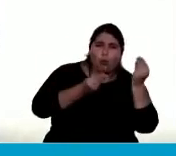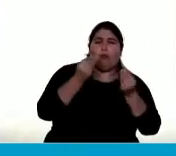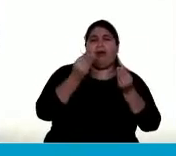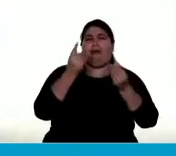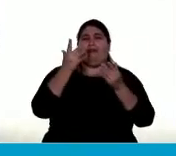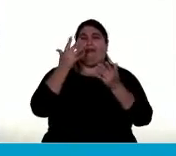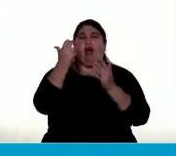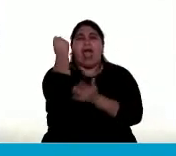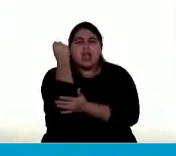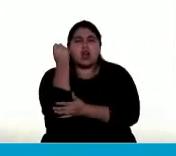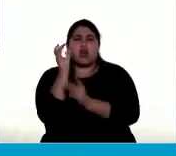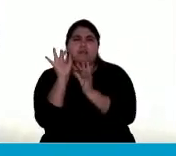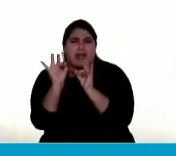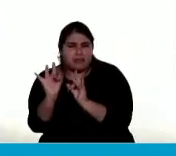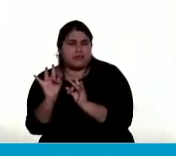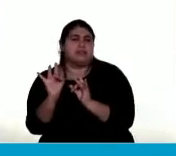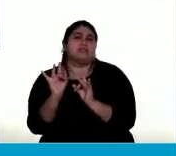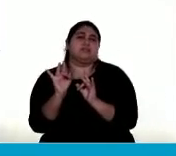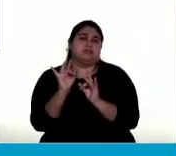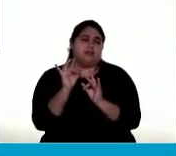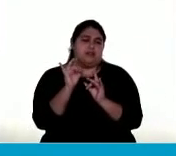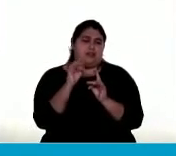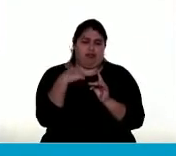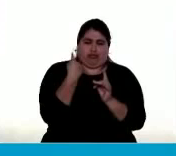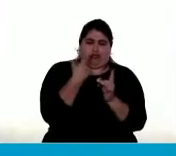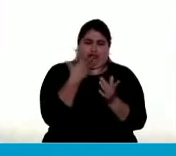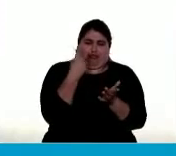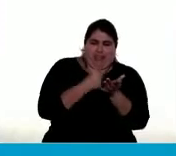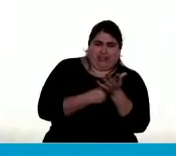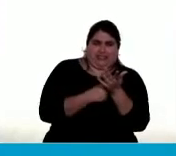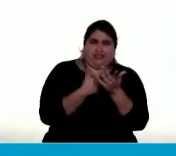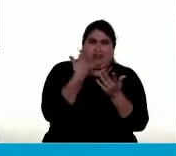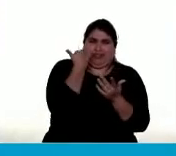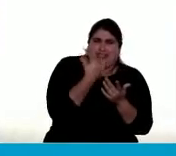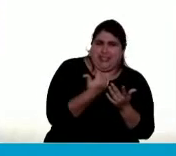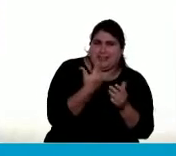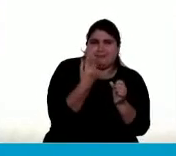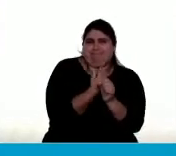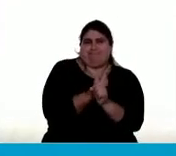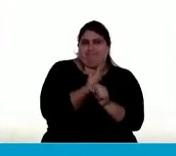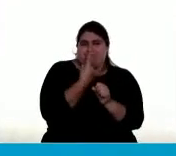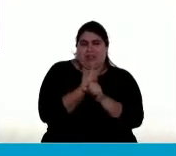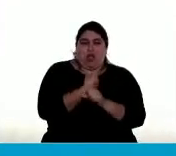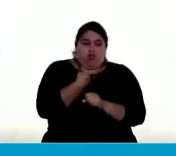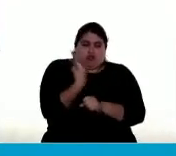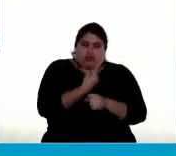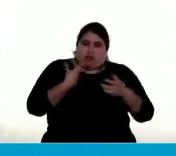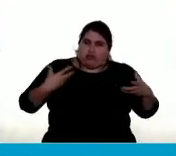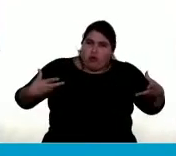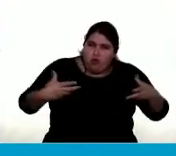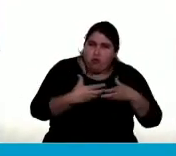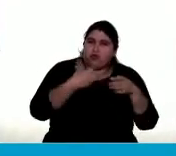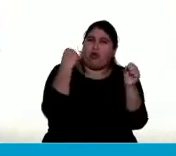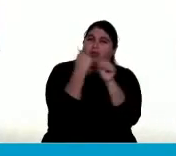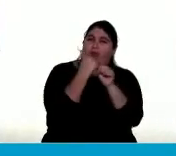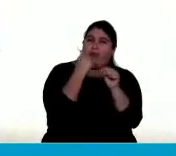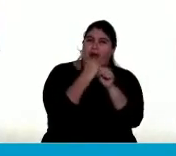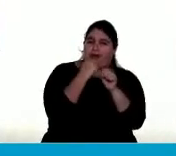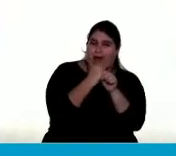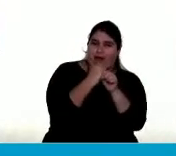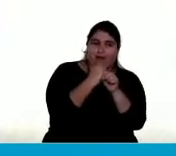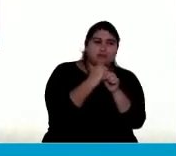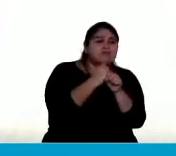futuro en el cual no podemos predecir. Y tenemos que trabajar juntos para darle respuesta a los sectores sociales